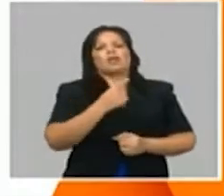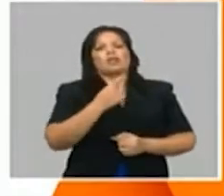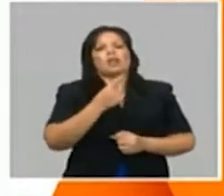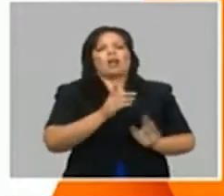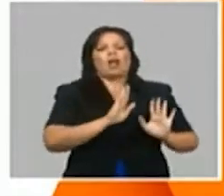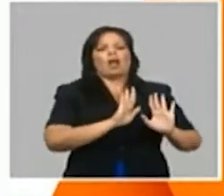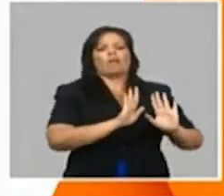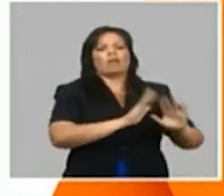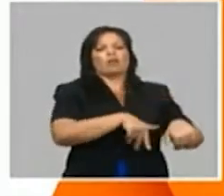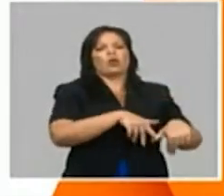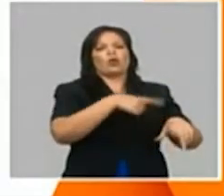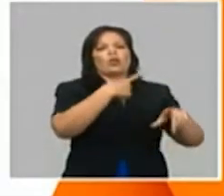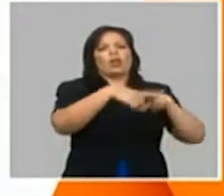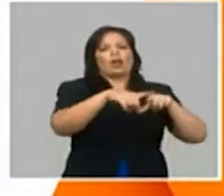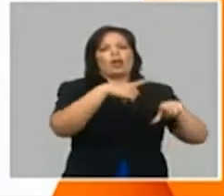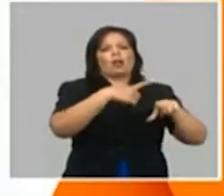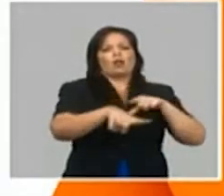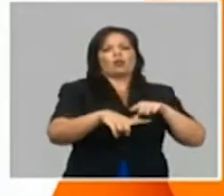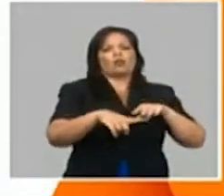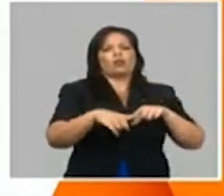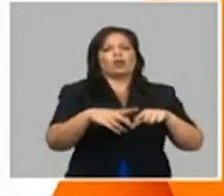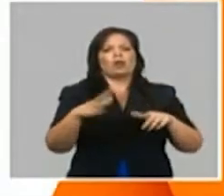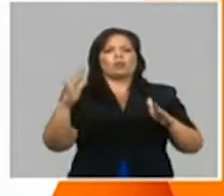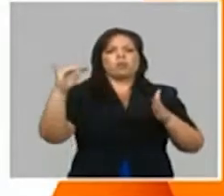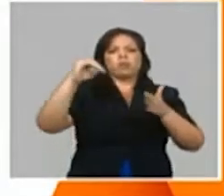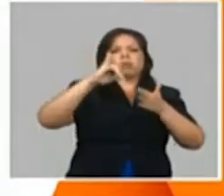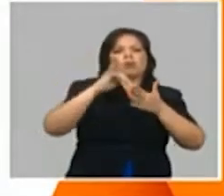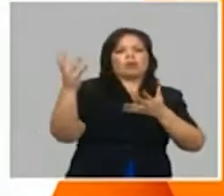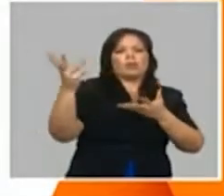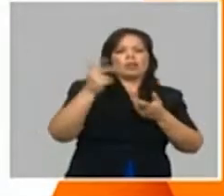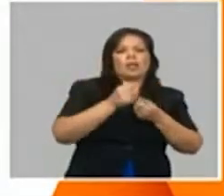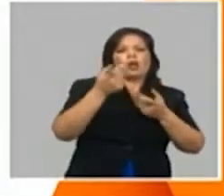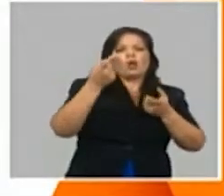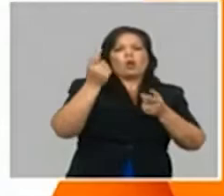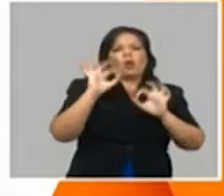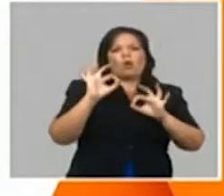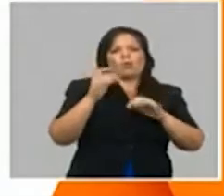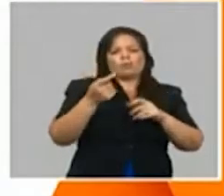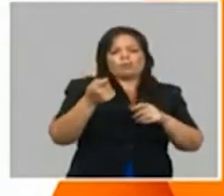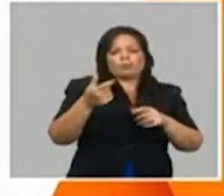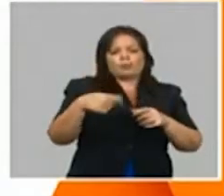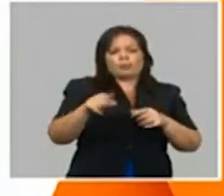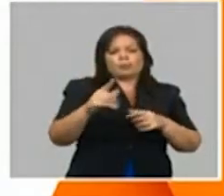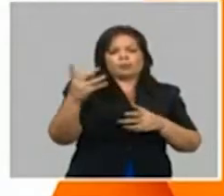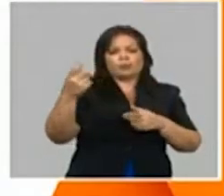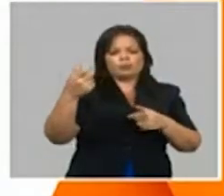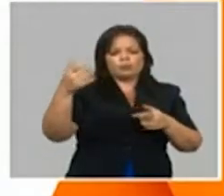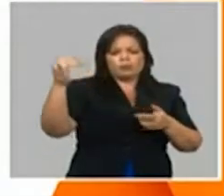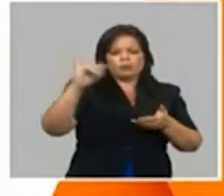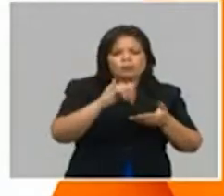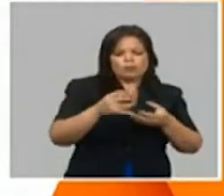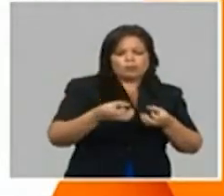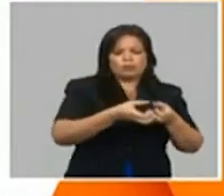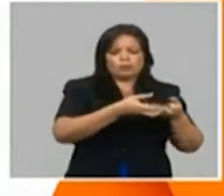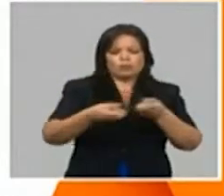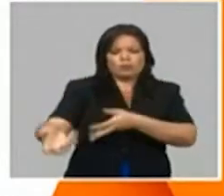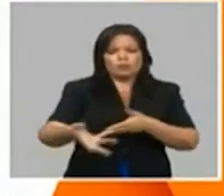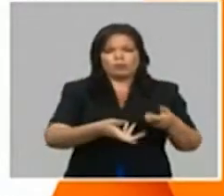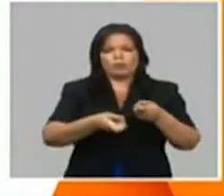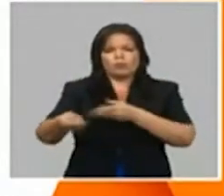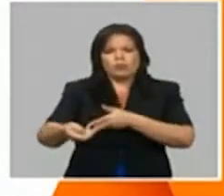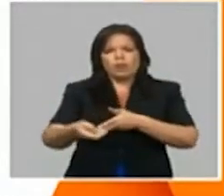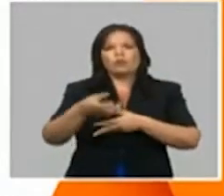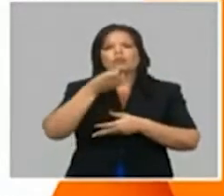naturales que llegaron en este periodo o están por arribar al país, que se encuentran pendientes a despacho,